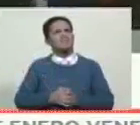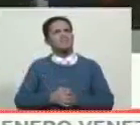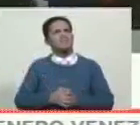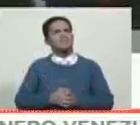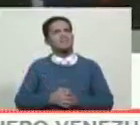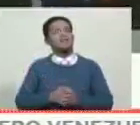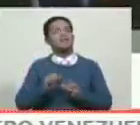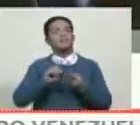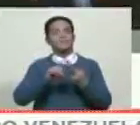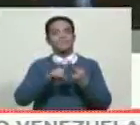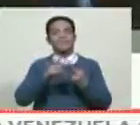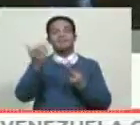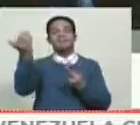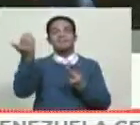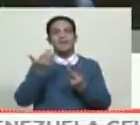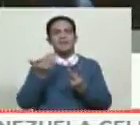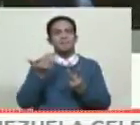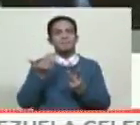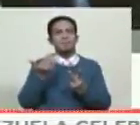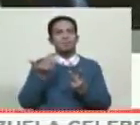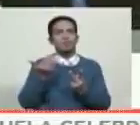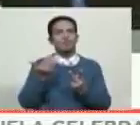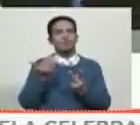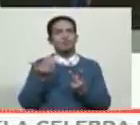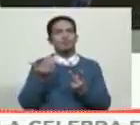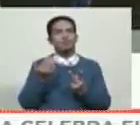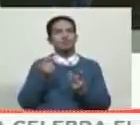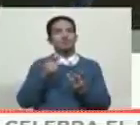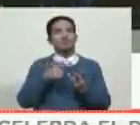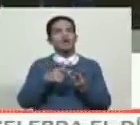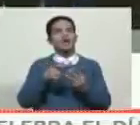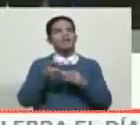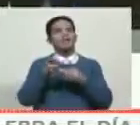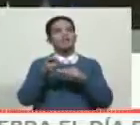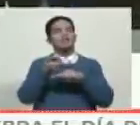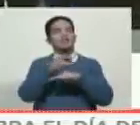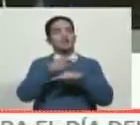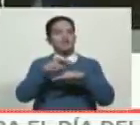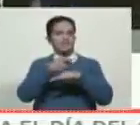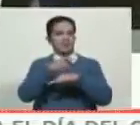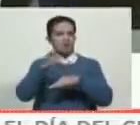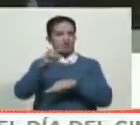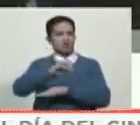Clark? Y nos trajimos del Oriente a Fidel Vázquez.